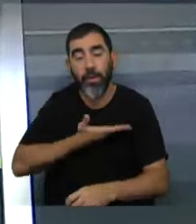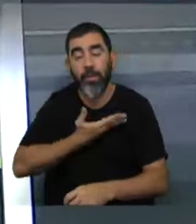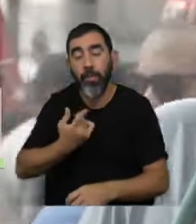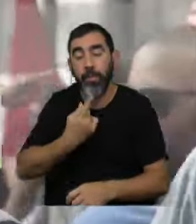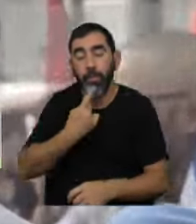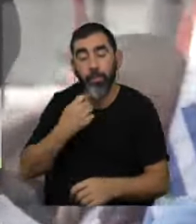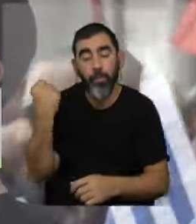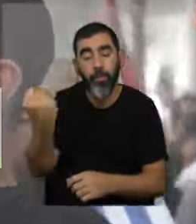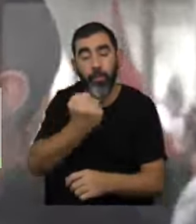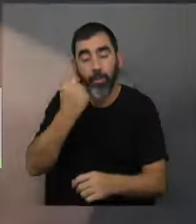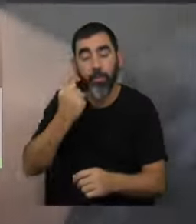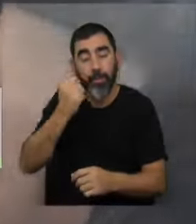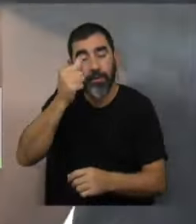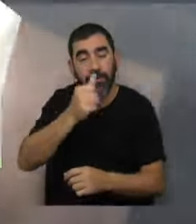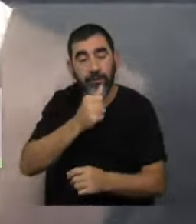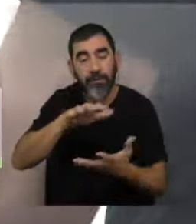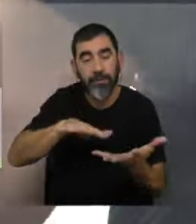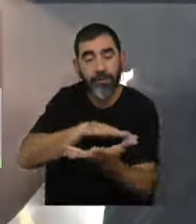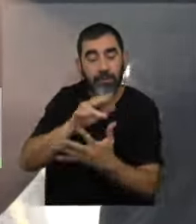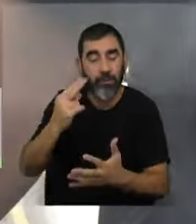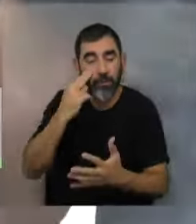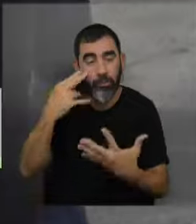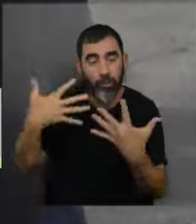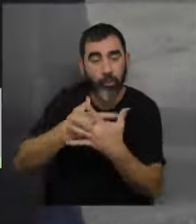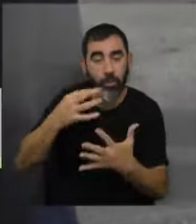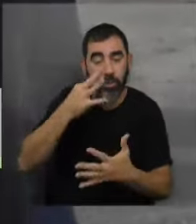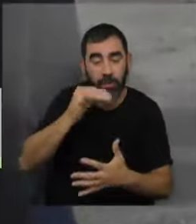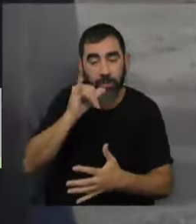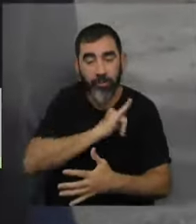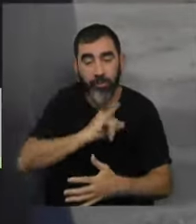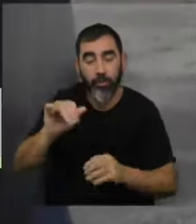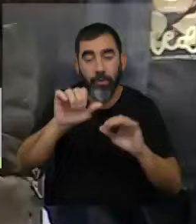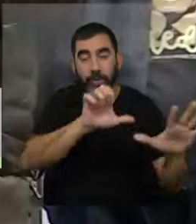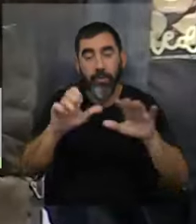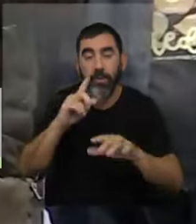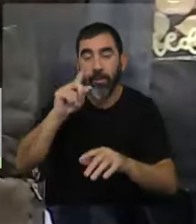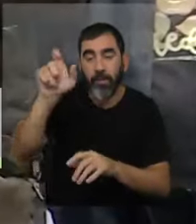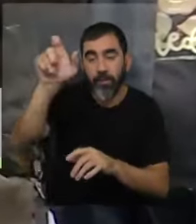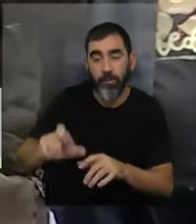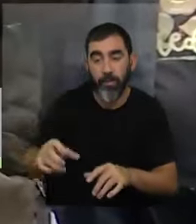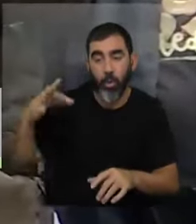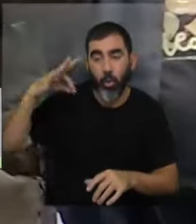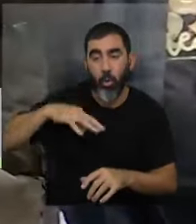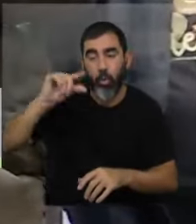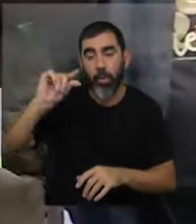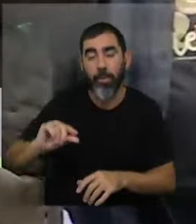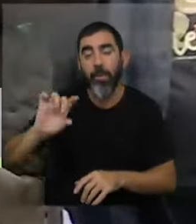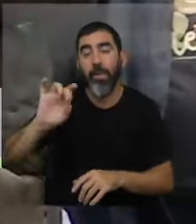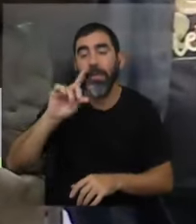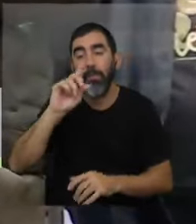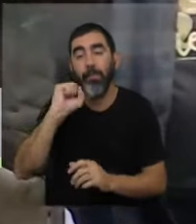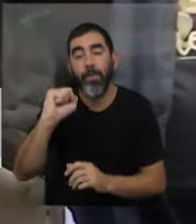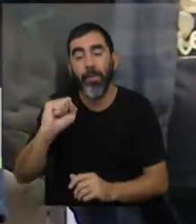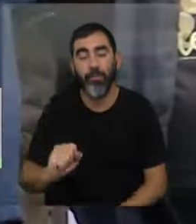fondo para atender la situación de los empleos precarizados y se denuncia que 66,000 asalariados cobran menos de 15,000